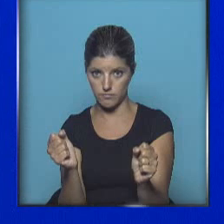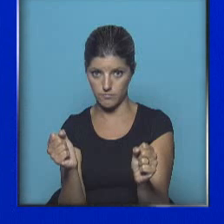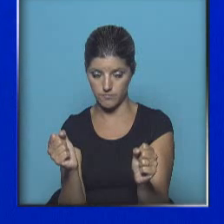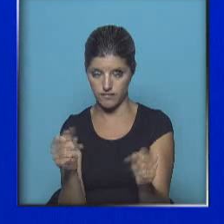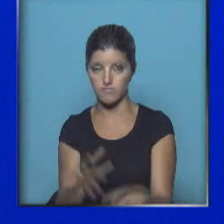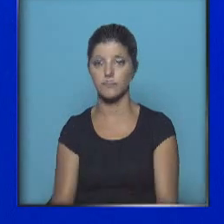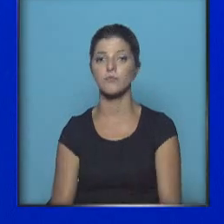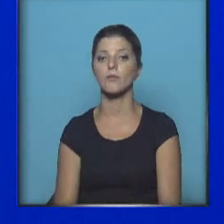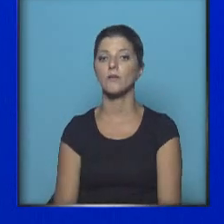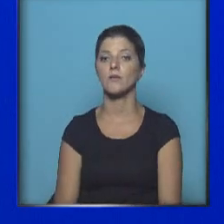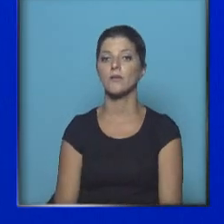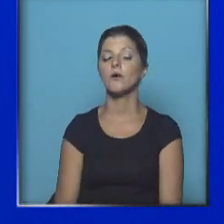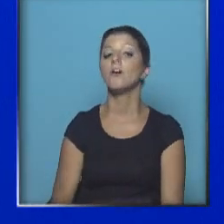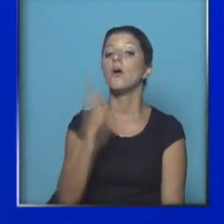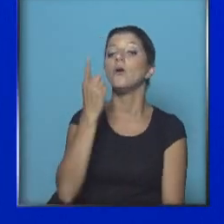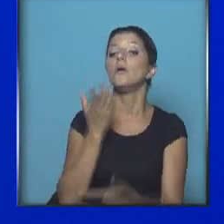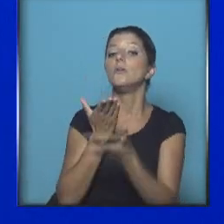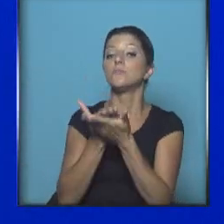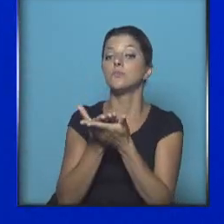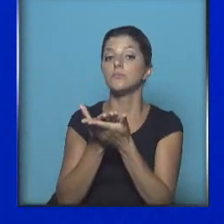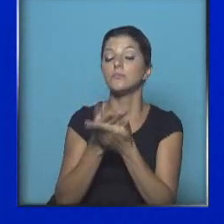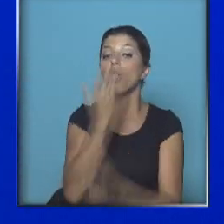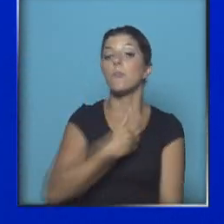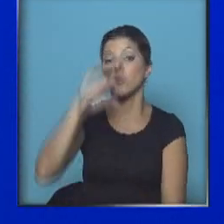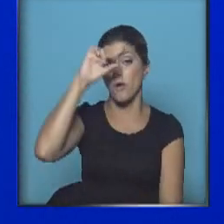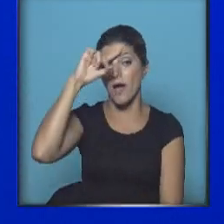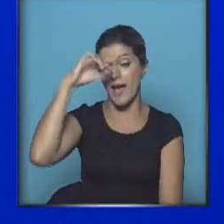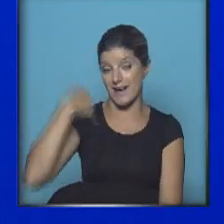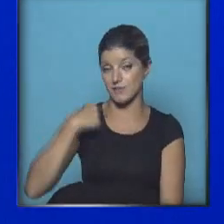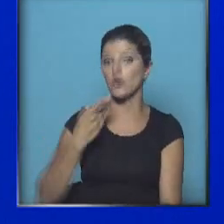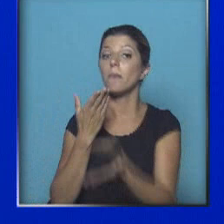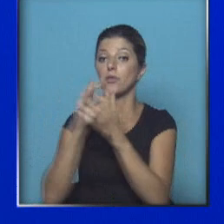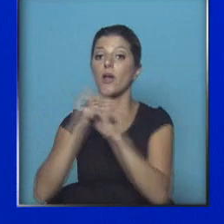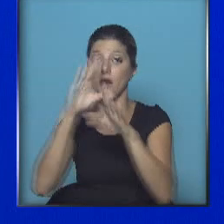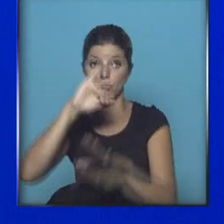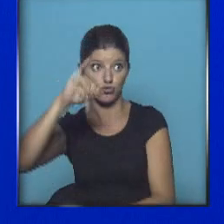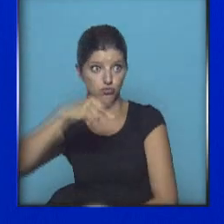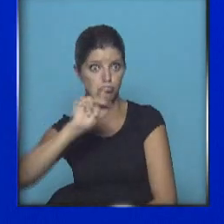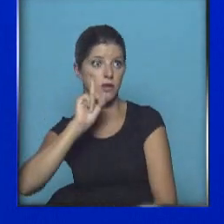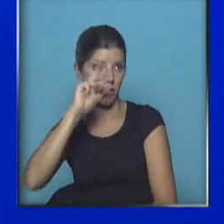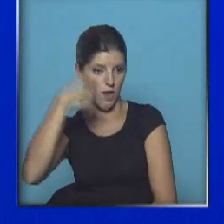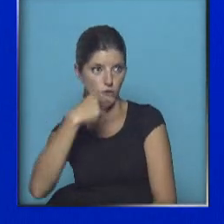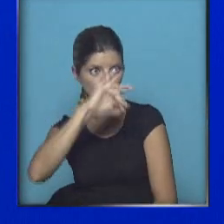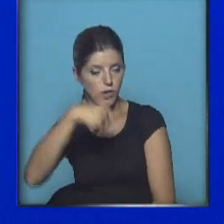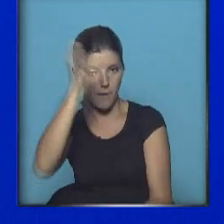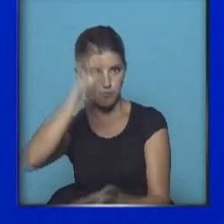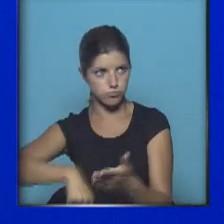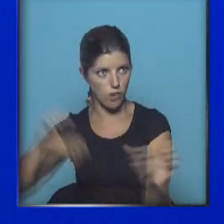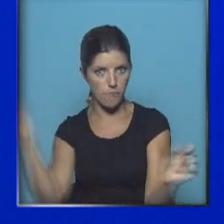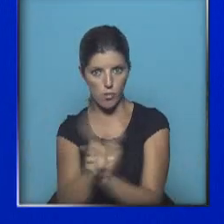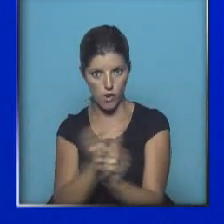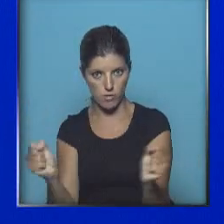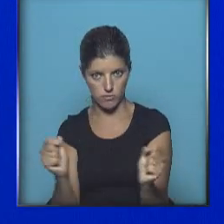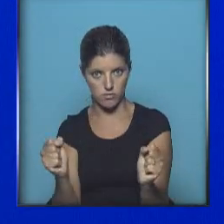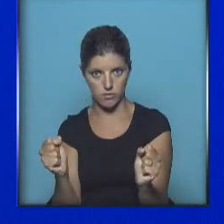Ante una solicitud del gobierno argentino de aclaración, Irán contestó que sí está aprobado, que